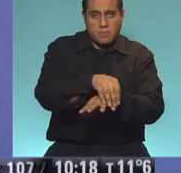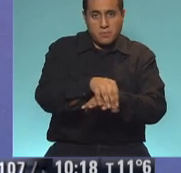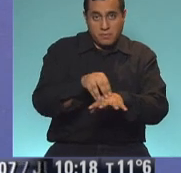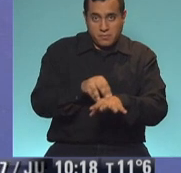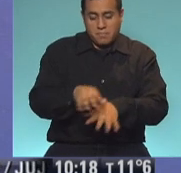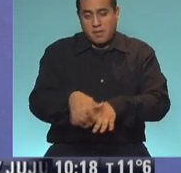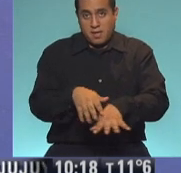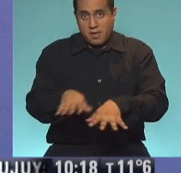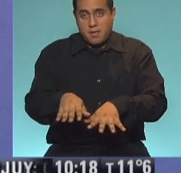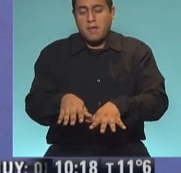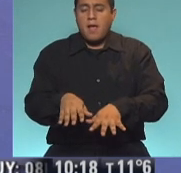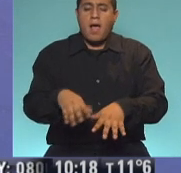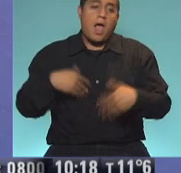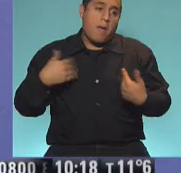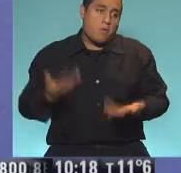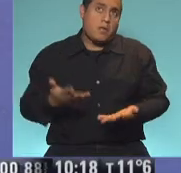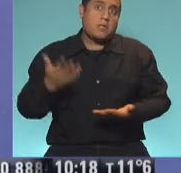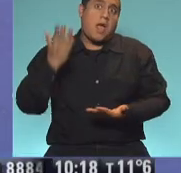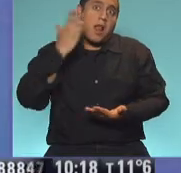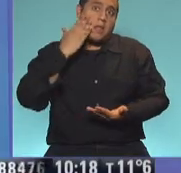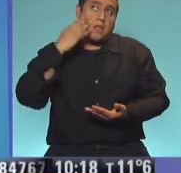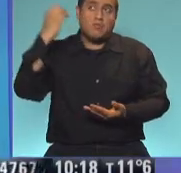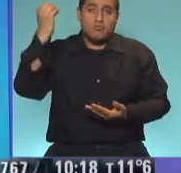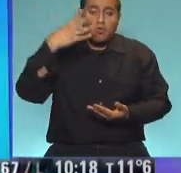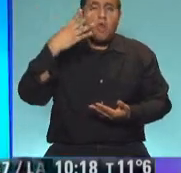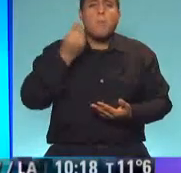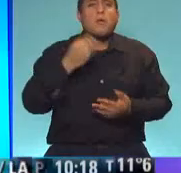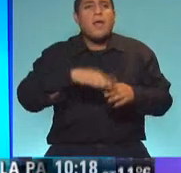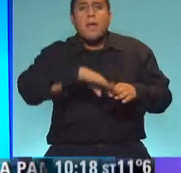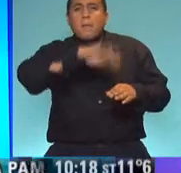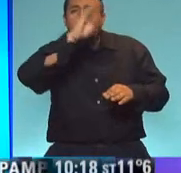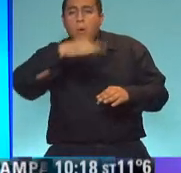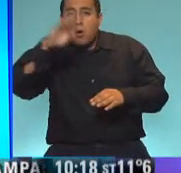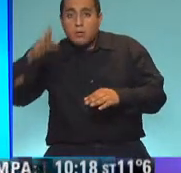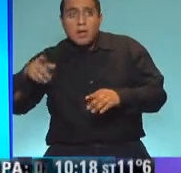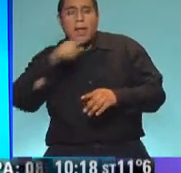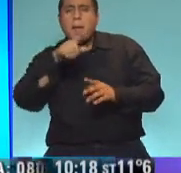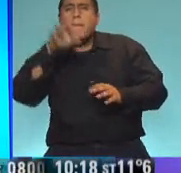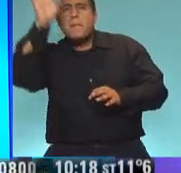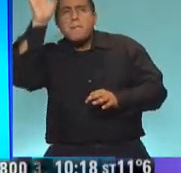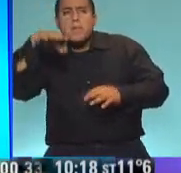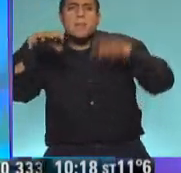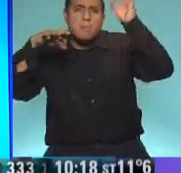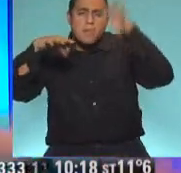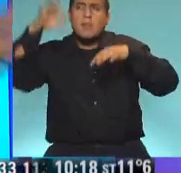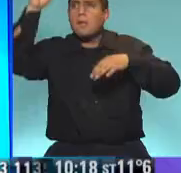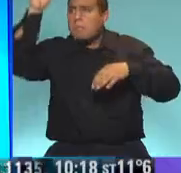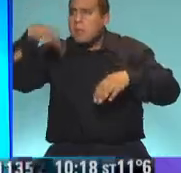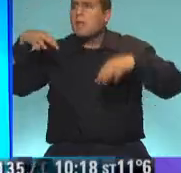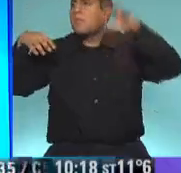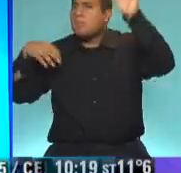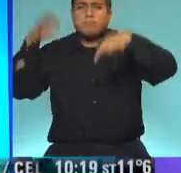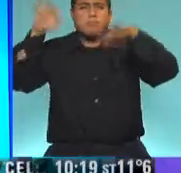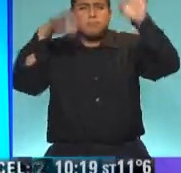Hay que aprovechar el sol del atardecer porque en las laderas de aquellas montañas los chaparrones van y vienen en